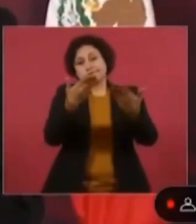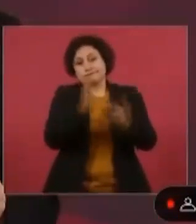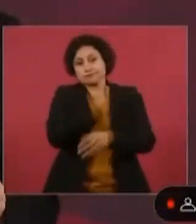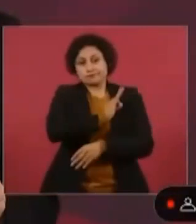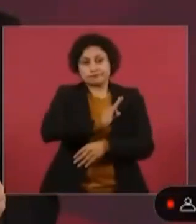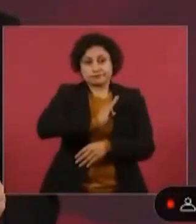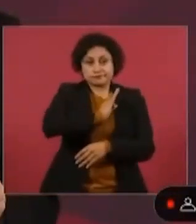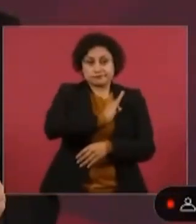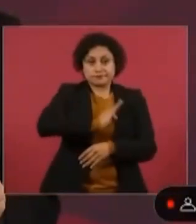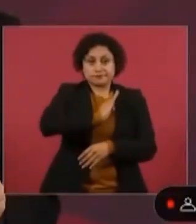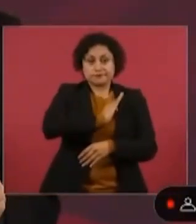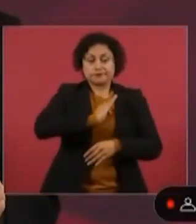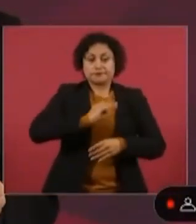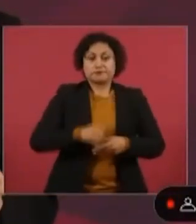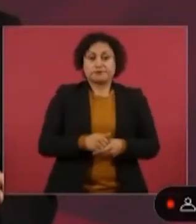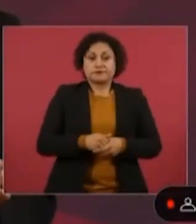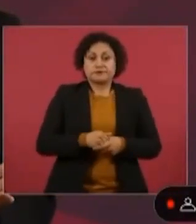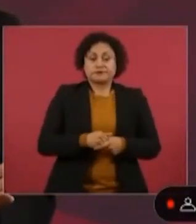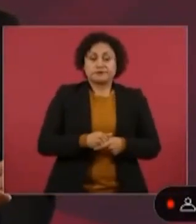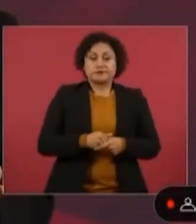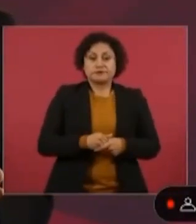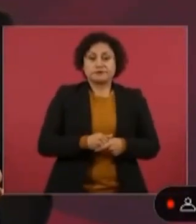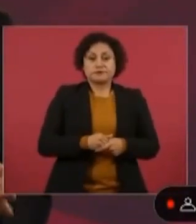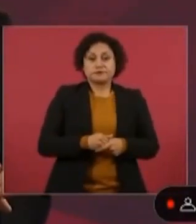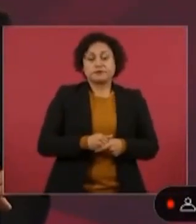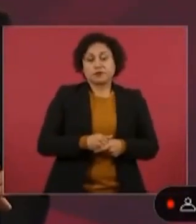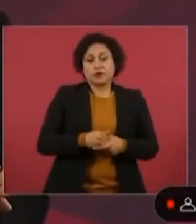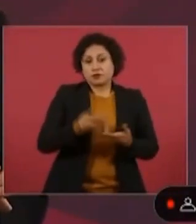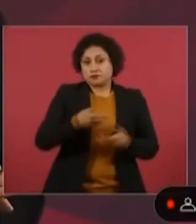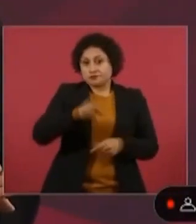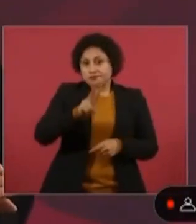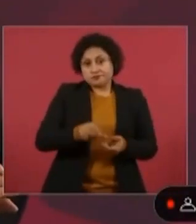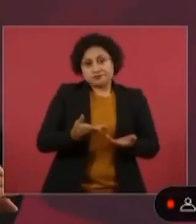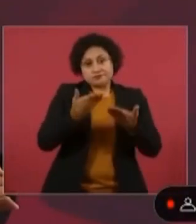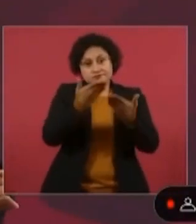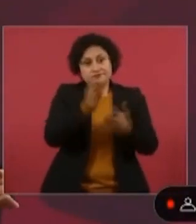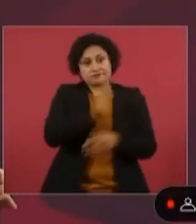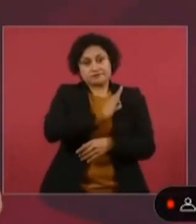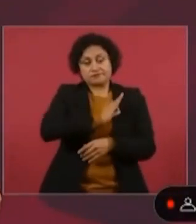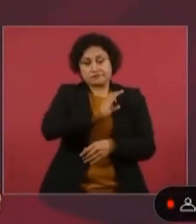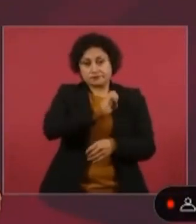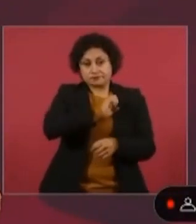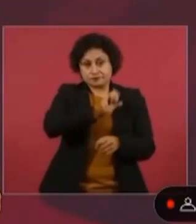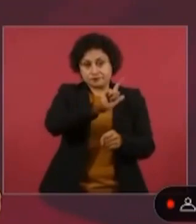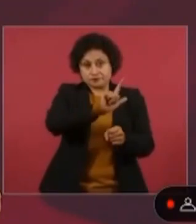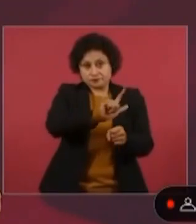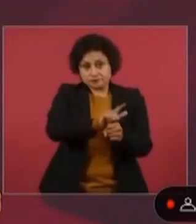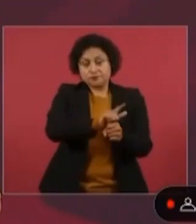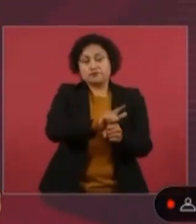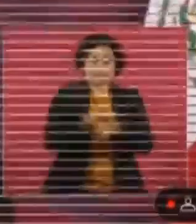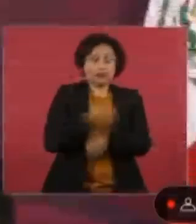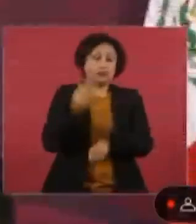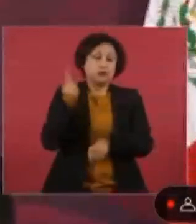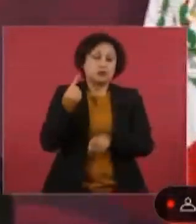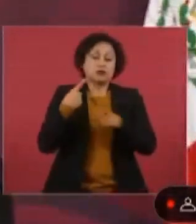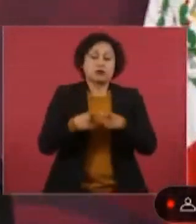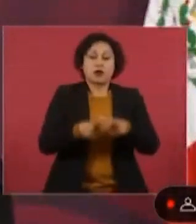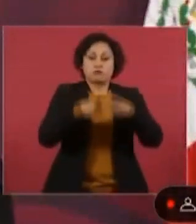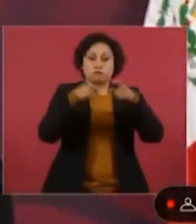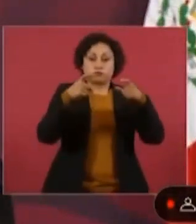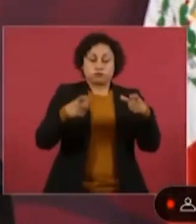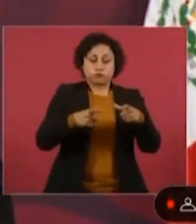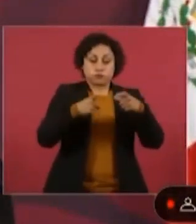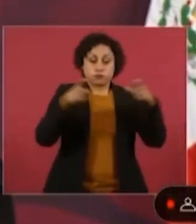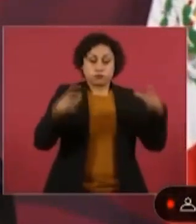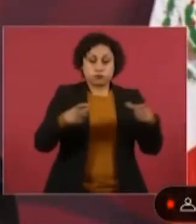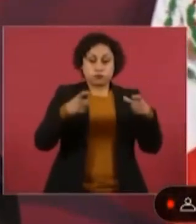de manera especial a los poblanos. Ya ha ido muy bien